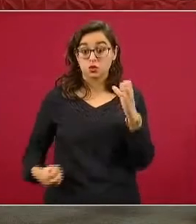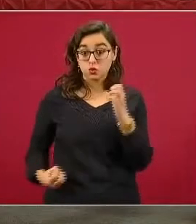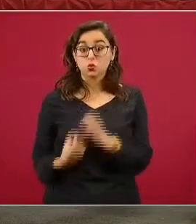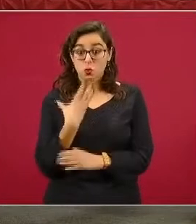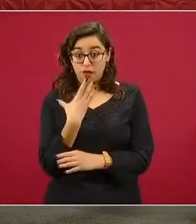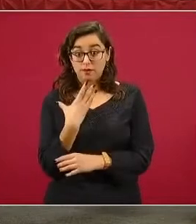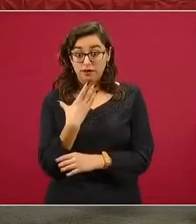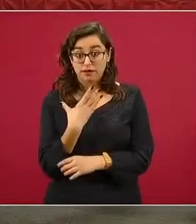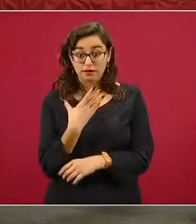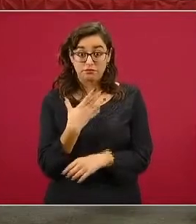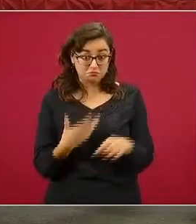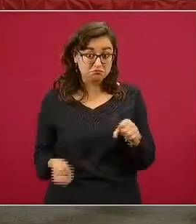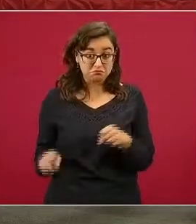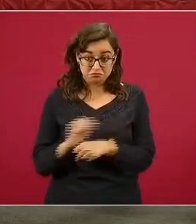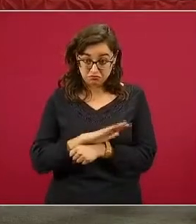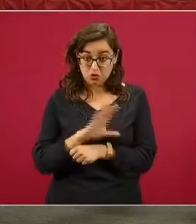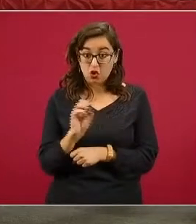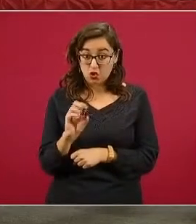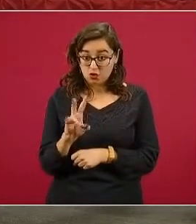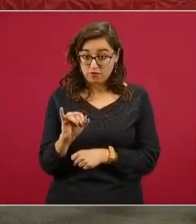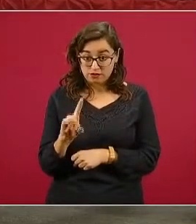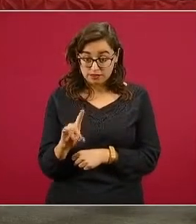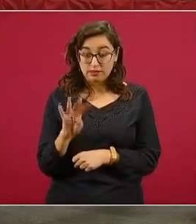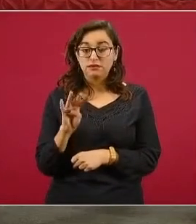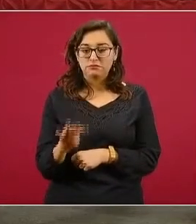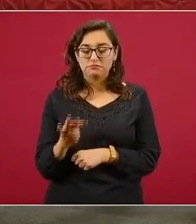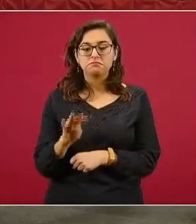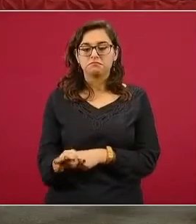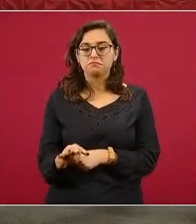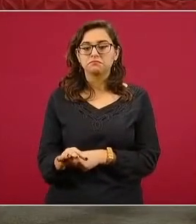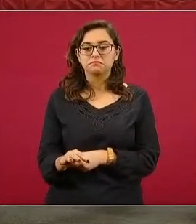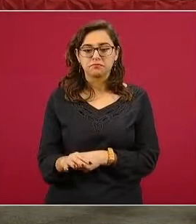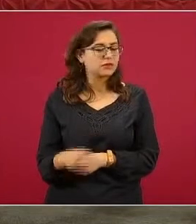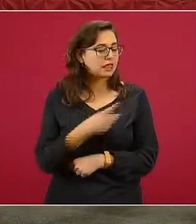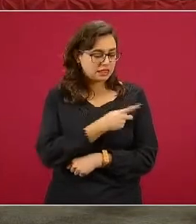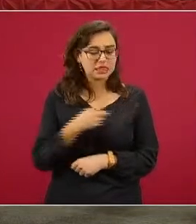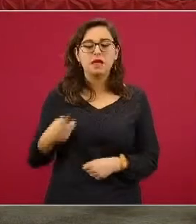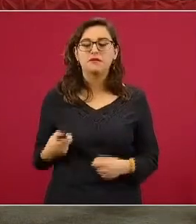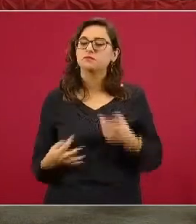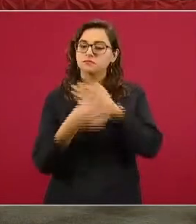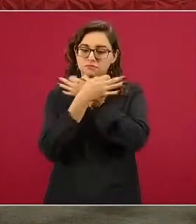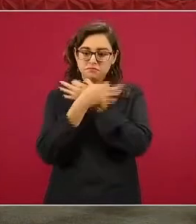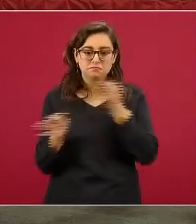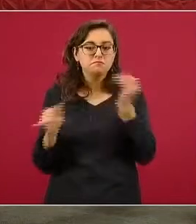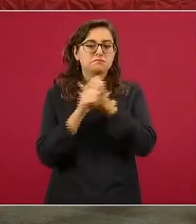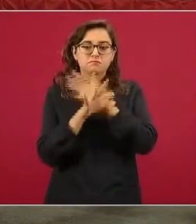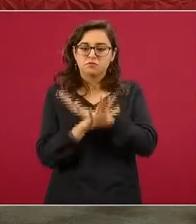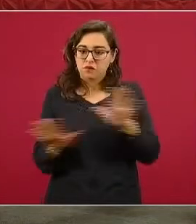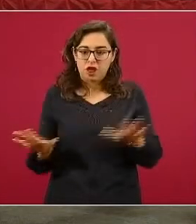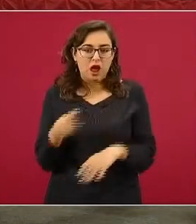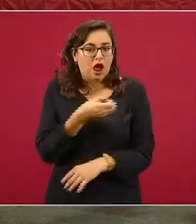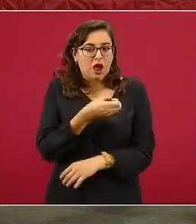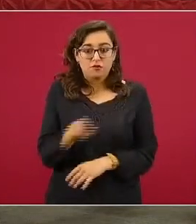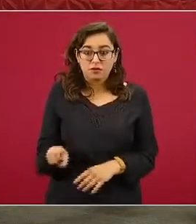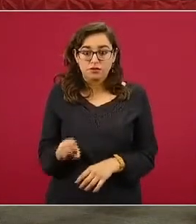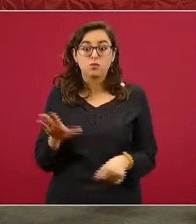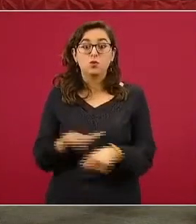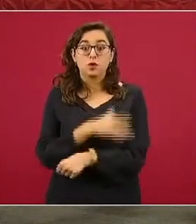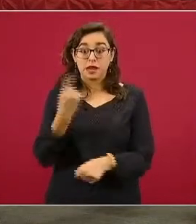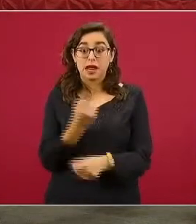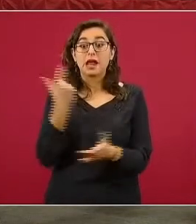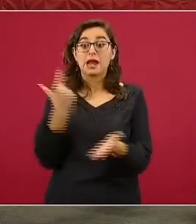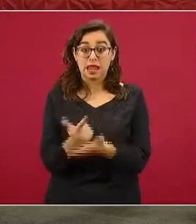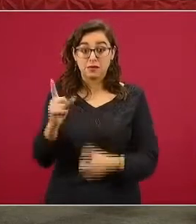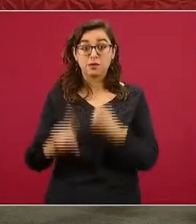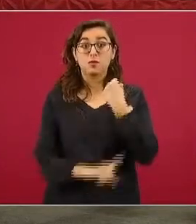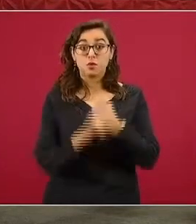la COVID-19, inmediatamente se convierte en de notificación obligatoria, porque representa una emergencia de salud